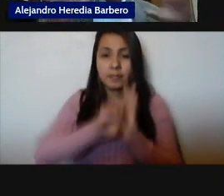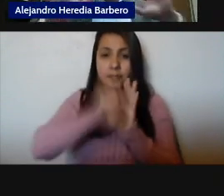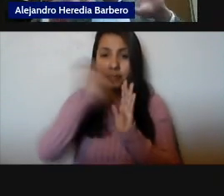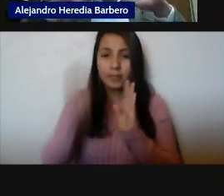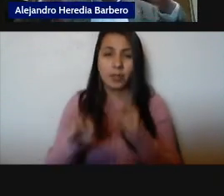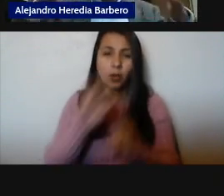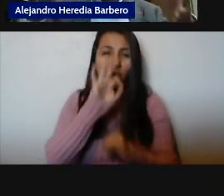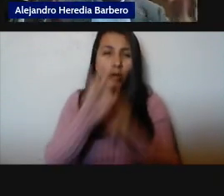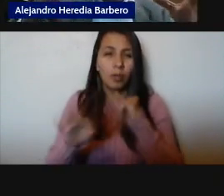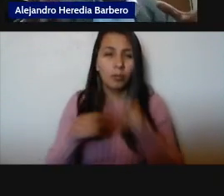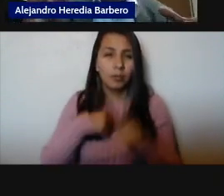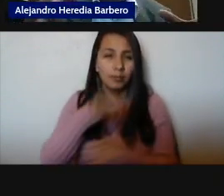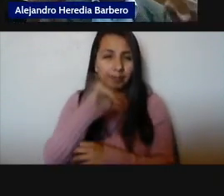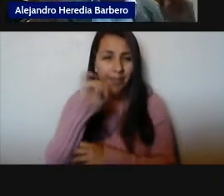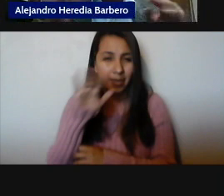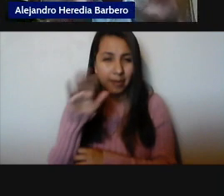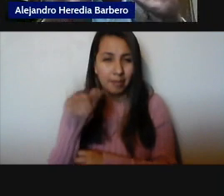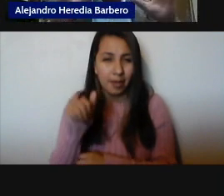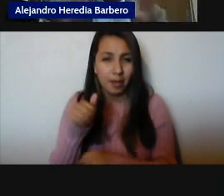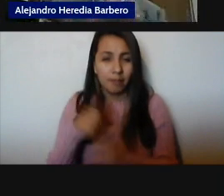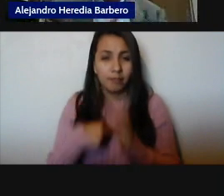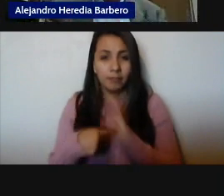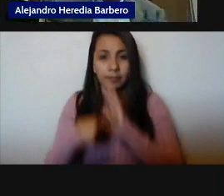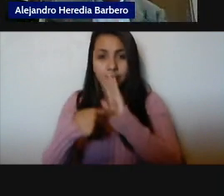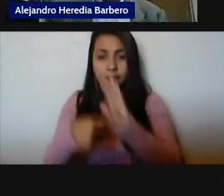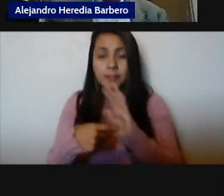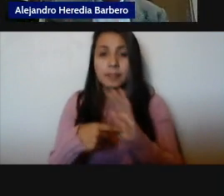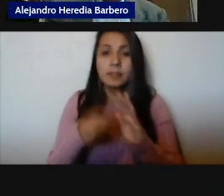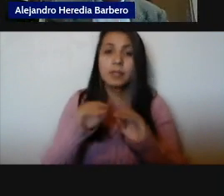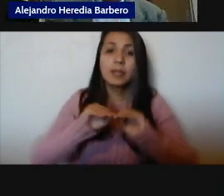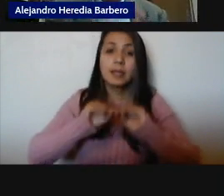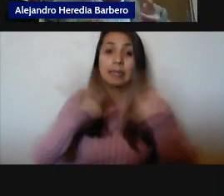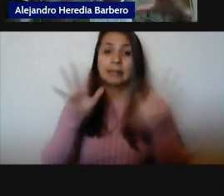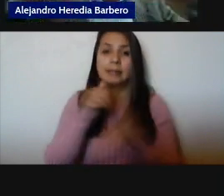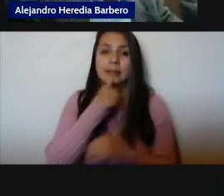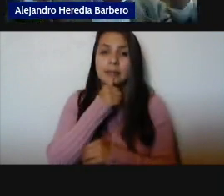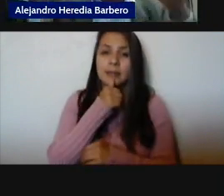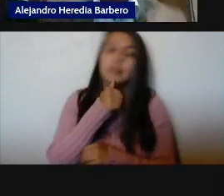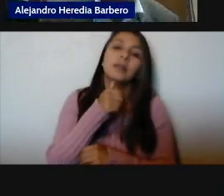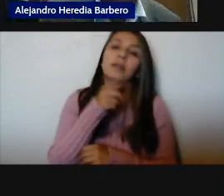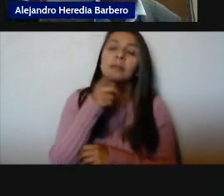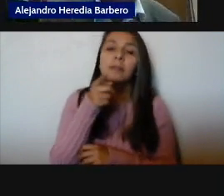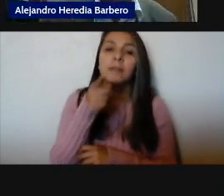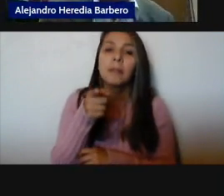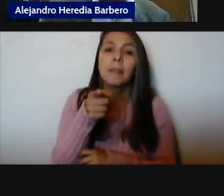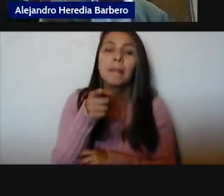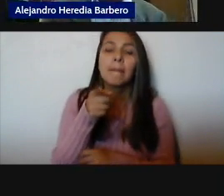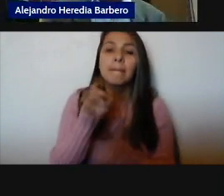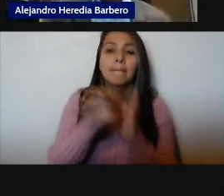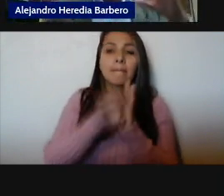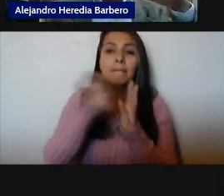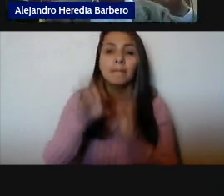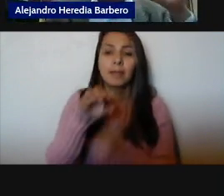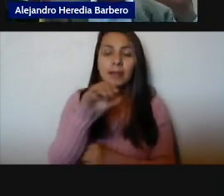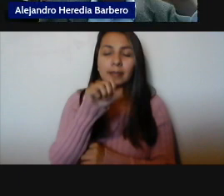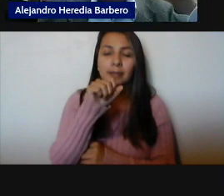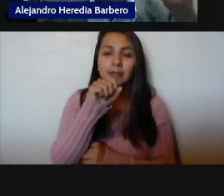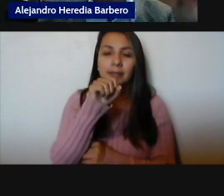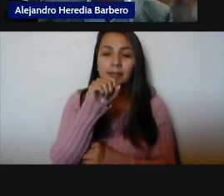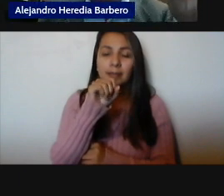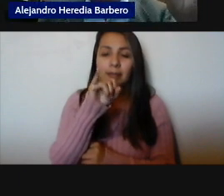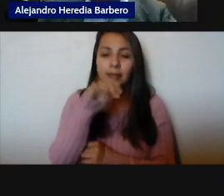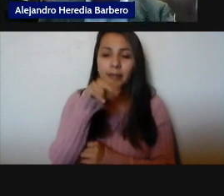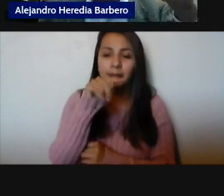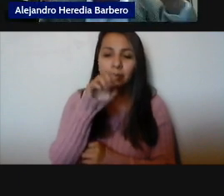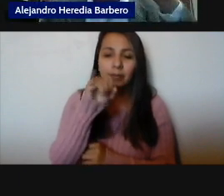A lo que iba, por ejemplo, en la última parte, lo que pasa es que también quizás no fui claro en que estos procesos de evolución molecular, como es